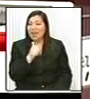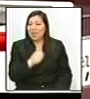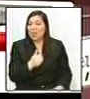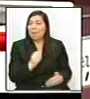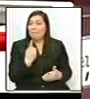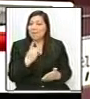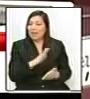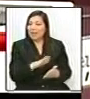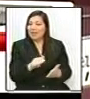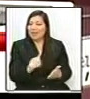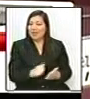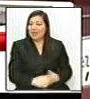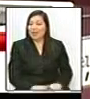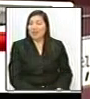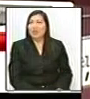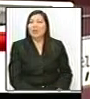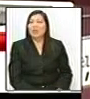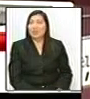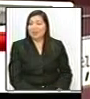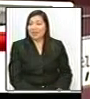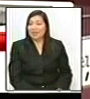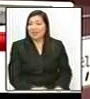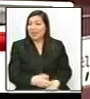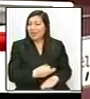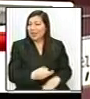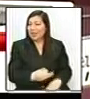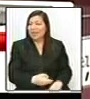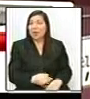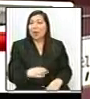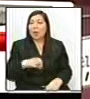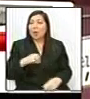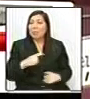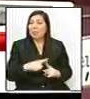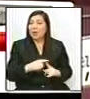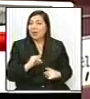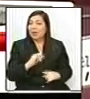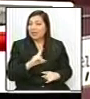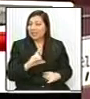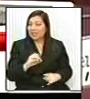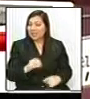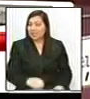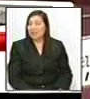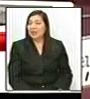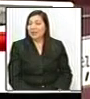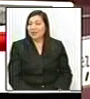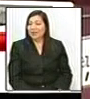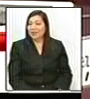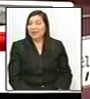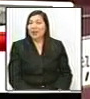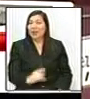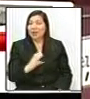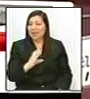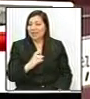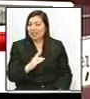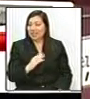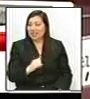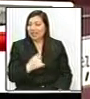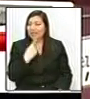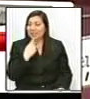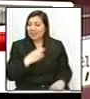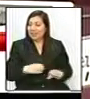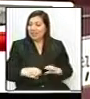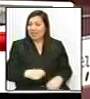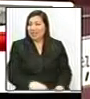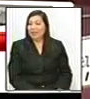para todos. En la provincia de Coronel Portillo, Pucallpa, la región de Ucayali, se ha